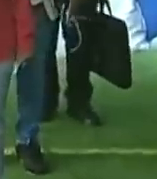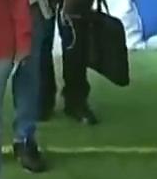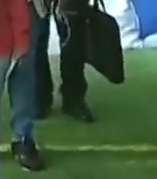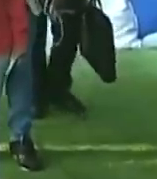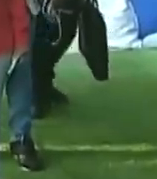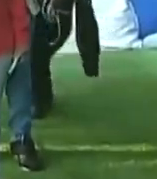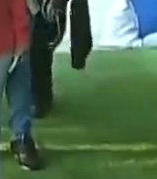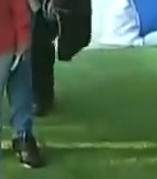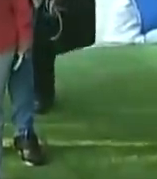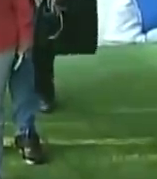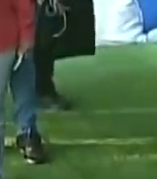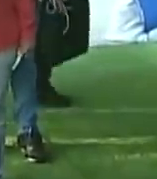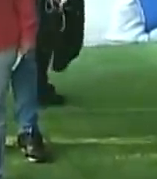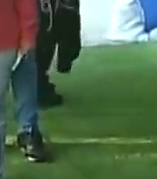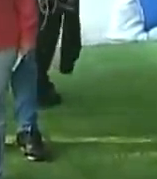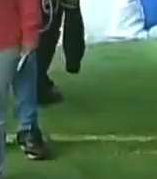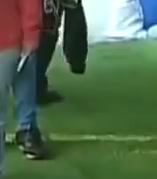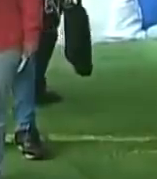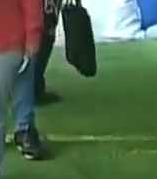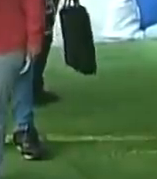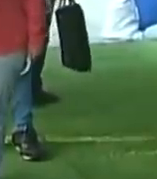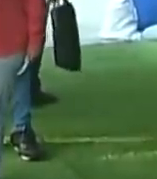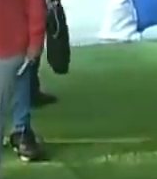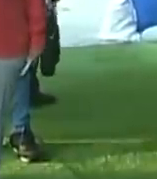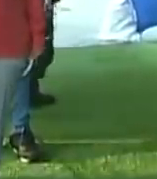será este encuentro con emprendedores.